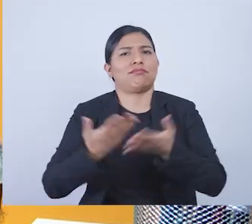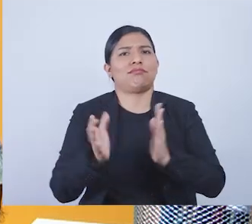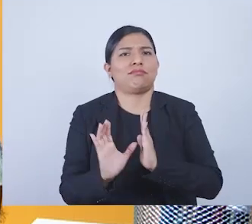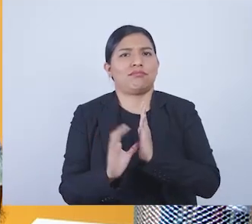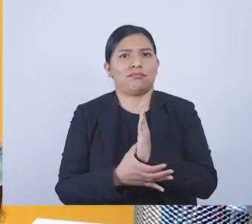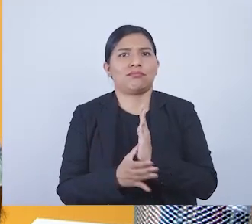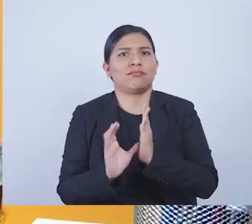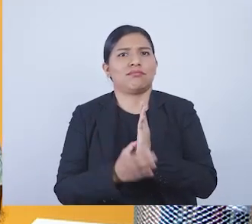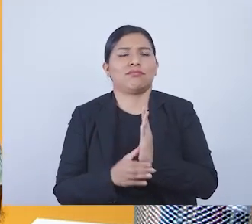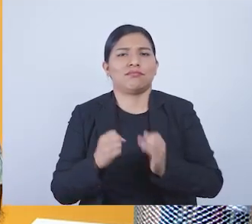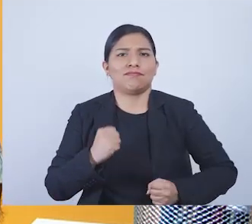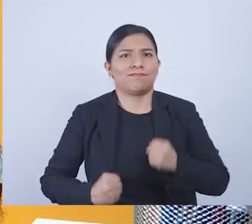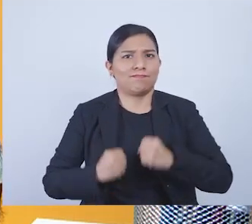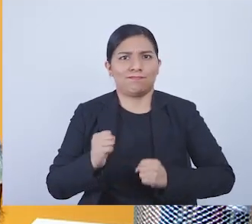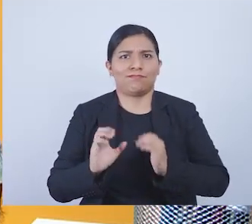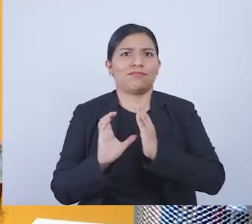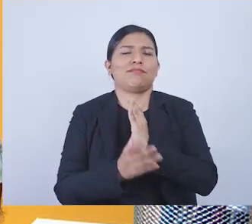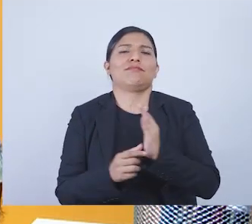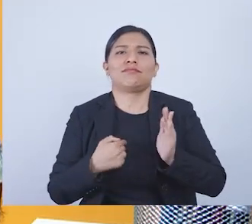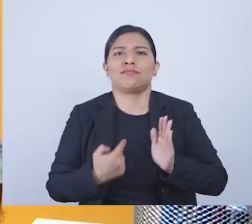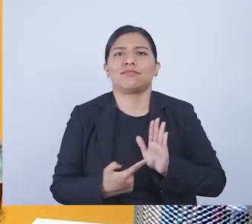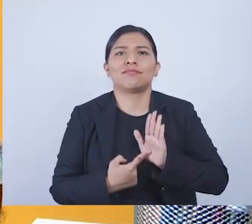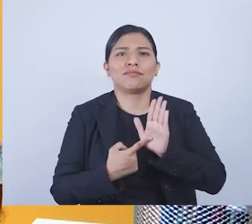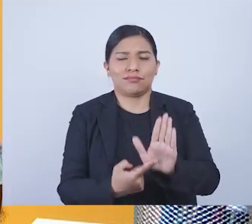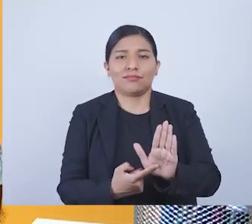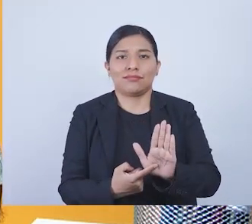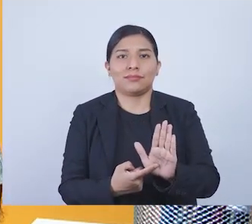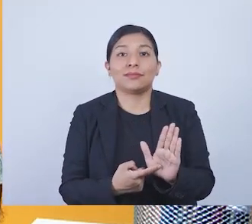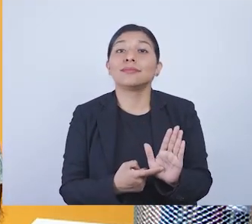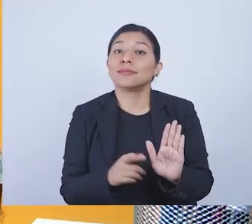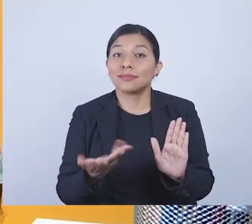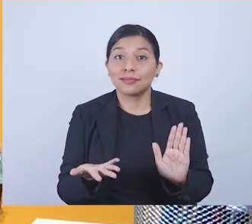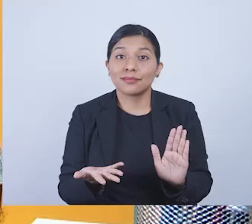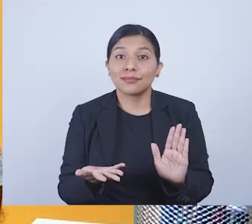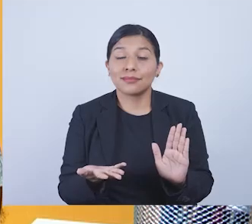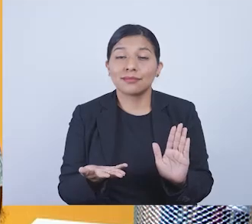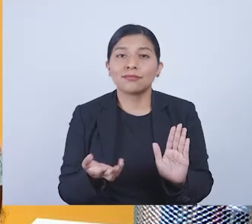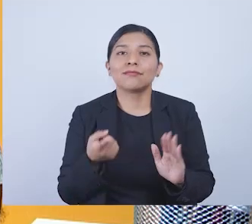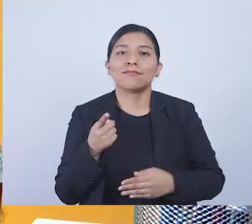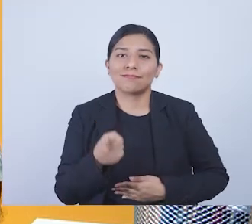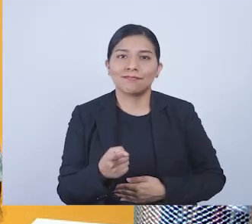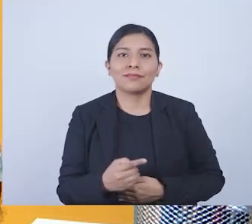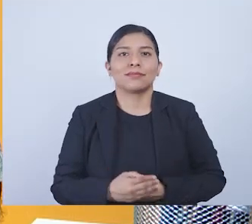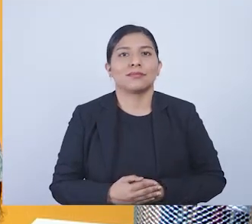la cultura física. ¿Por qué? Porque ha salido a ganar